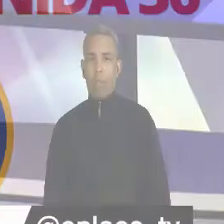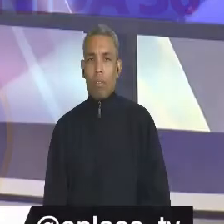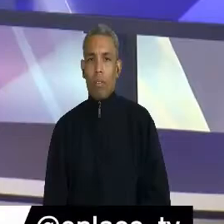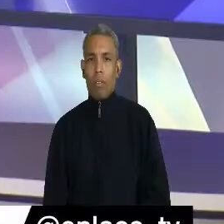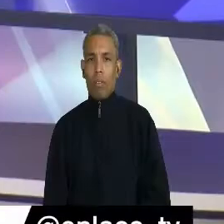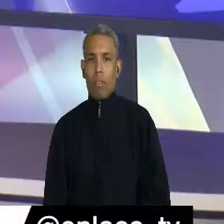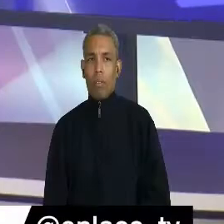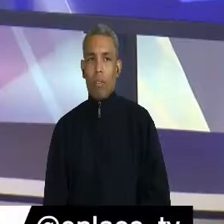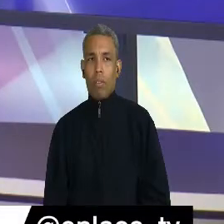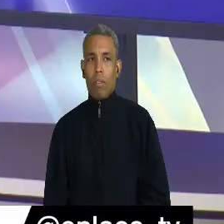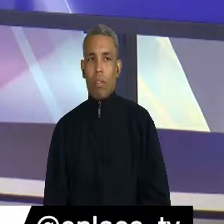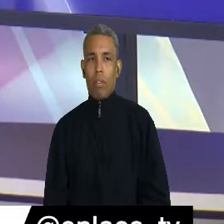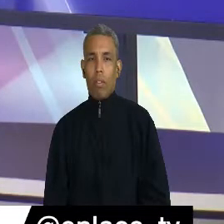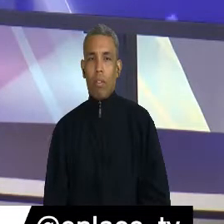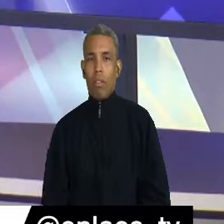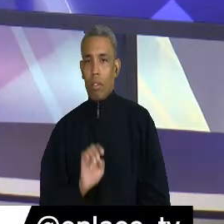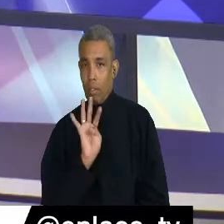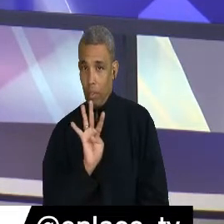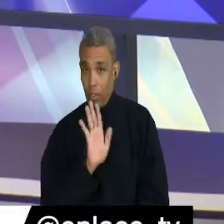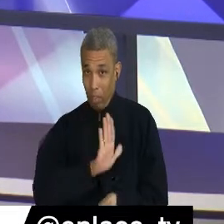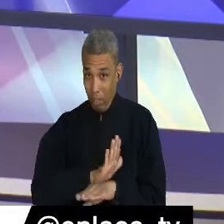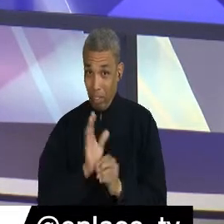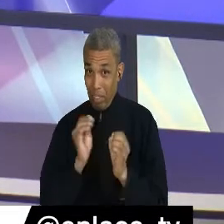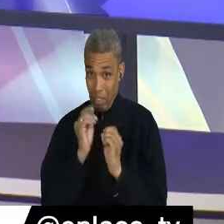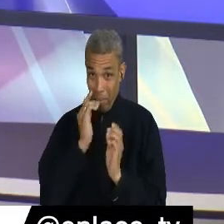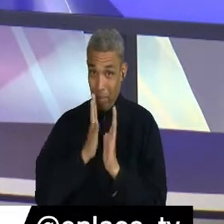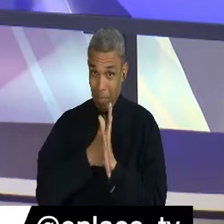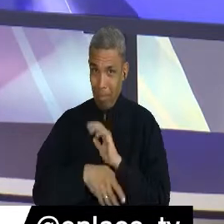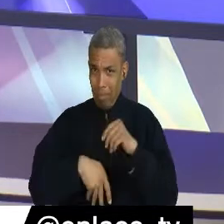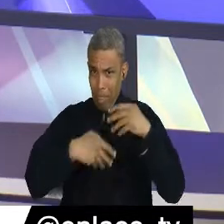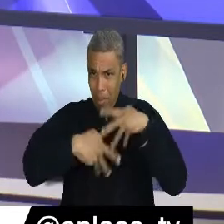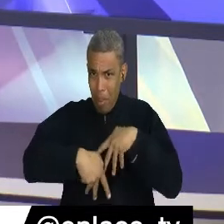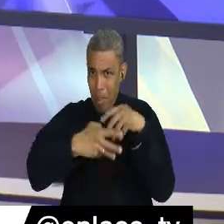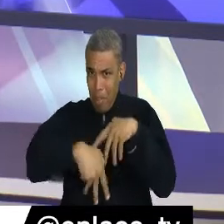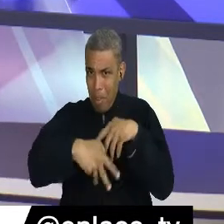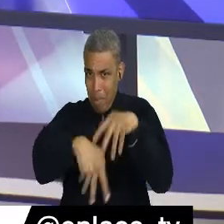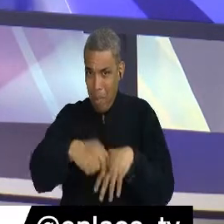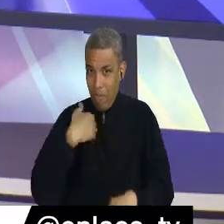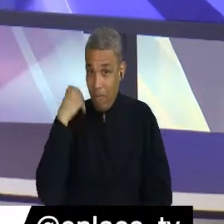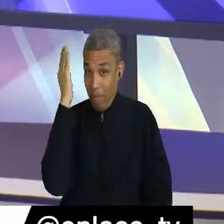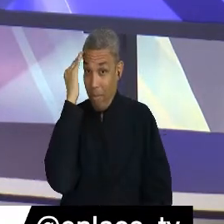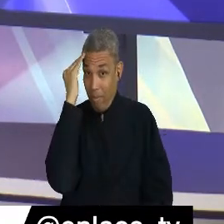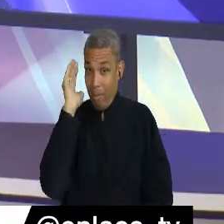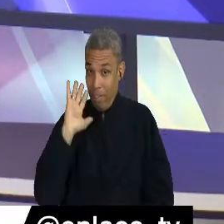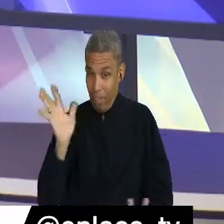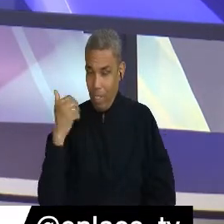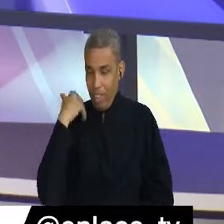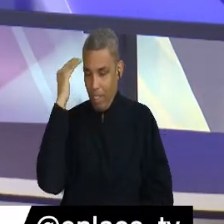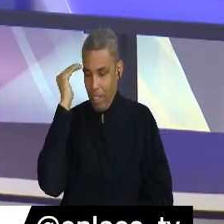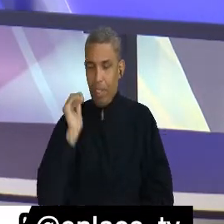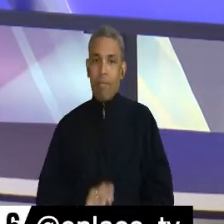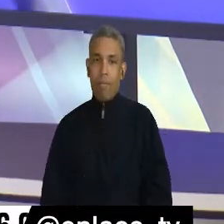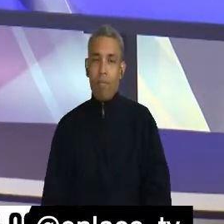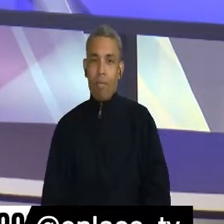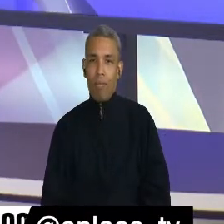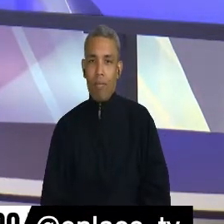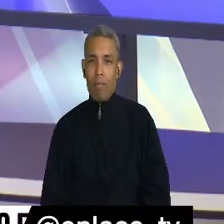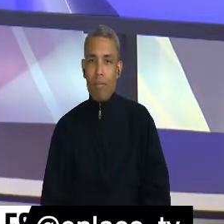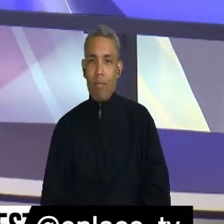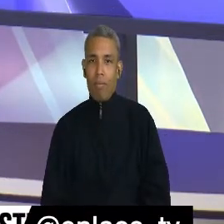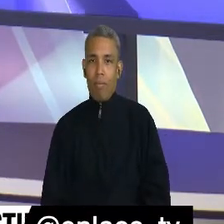pero recordarles que a las 4:00 p.m. estaremos en Enlace Televisión transmitiendo detalles del desfile en honor a nuestra ciudad.